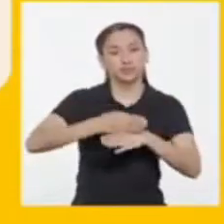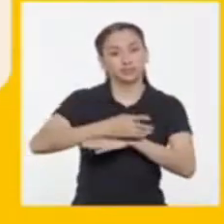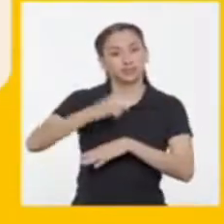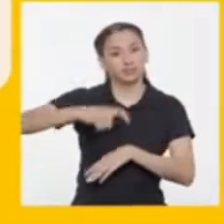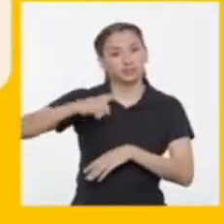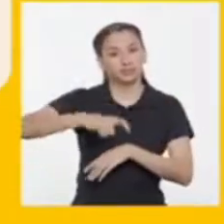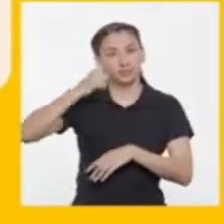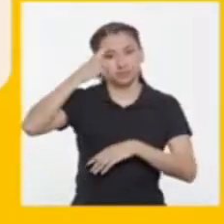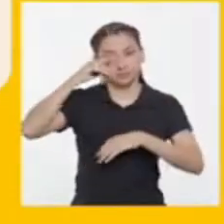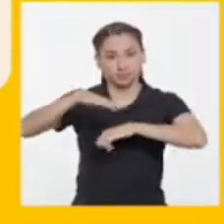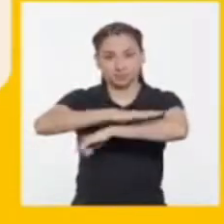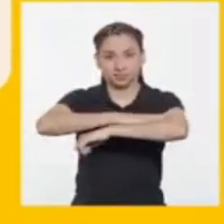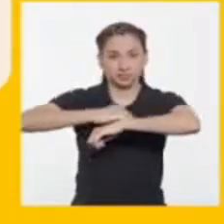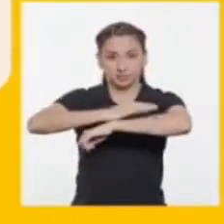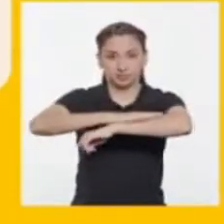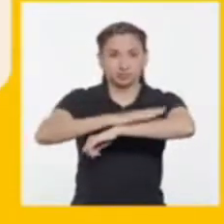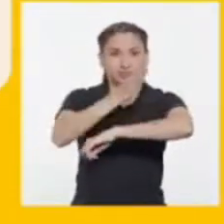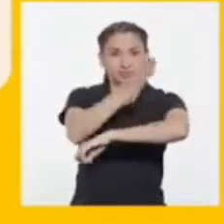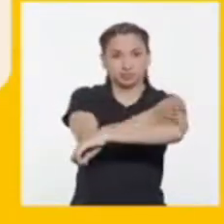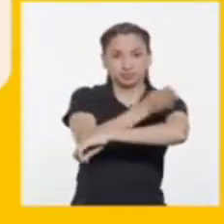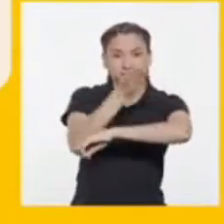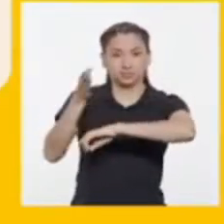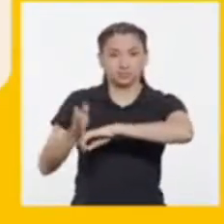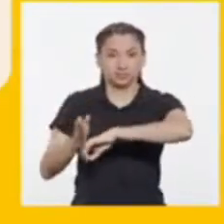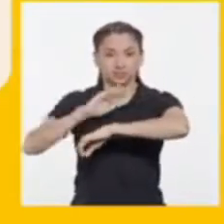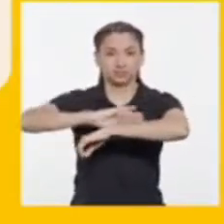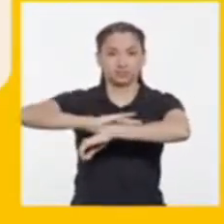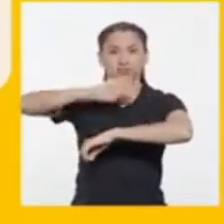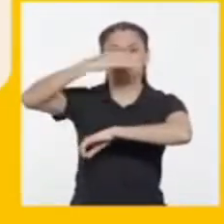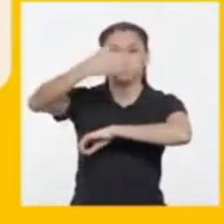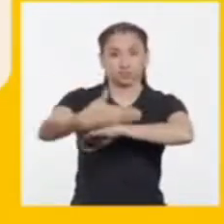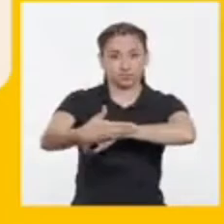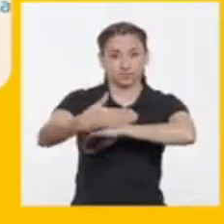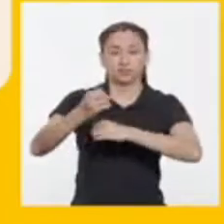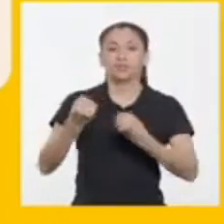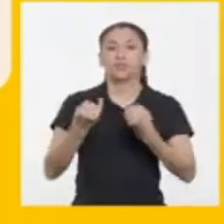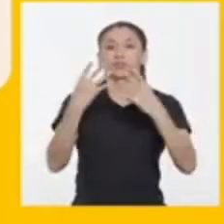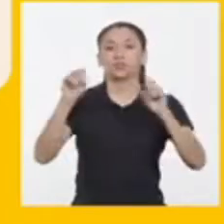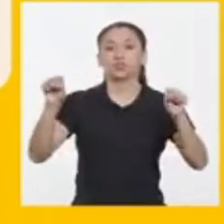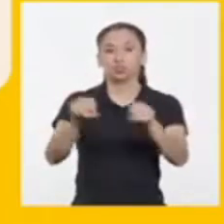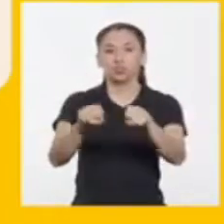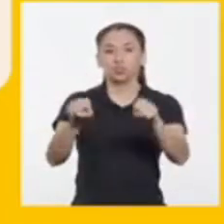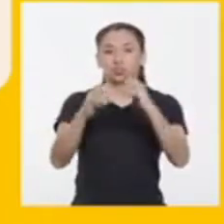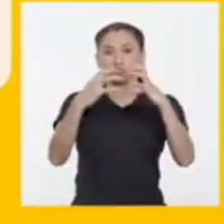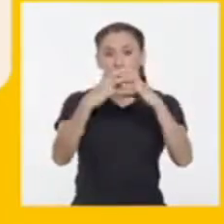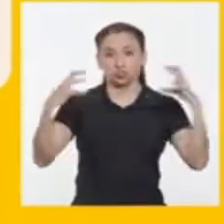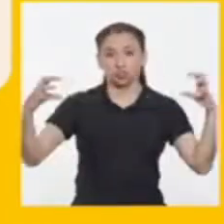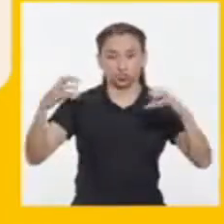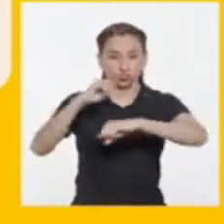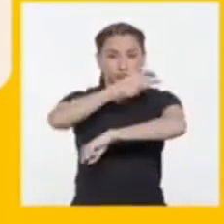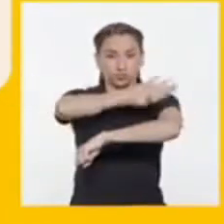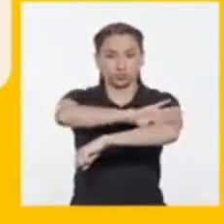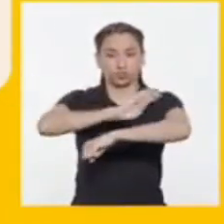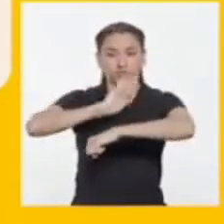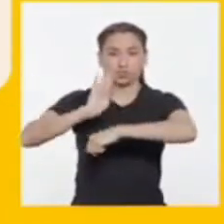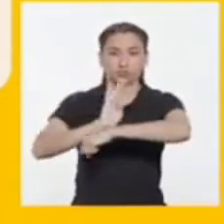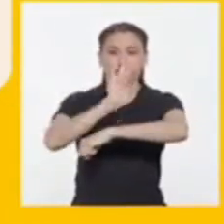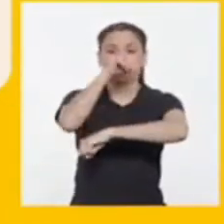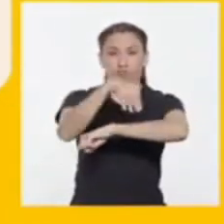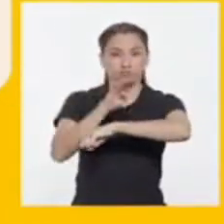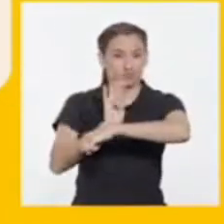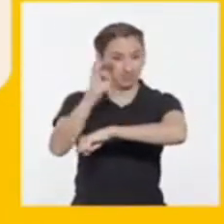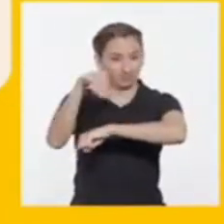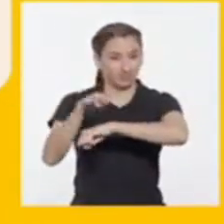madera se necesitan para la base, la cara anterior y posterior? ¿Y cuántos tubos de PVC para construir la estructura